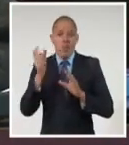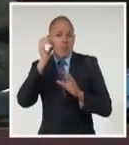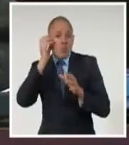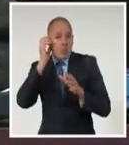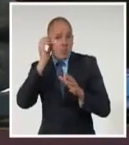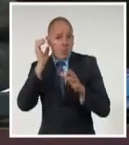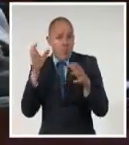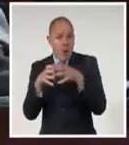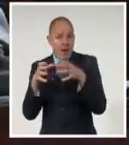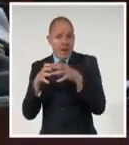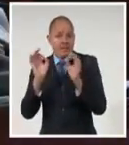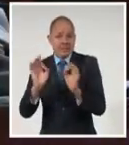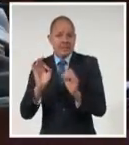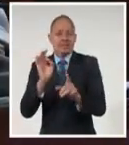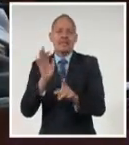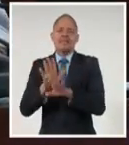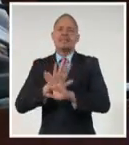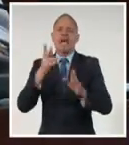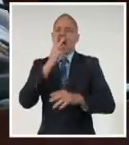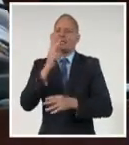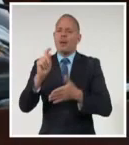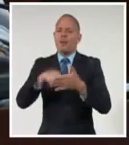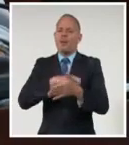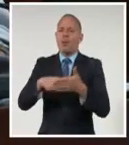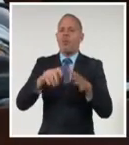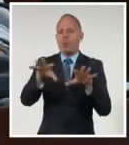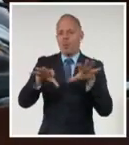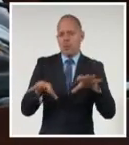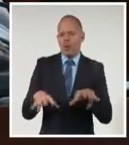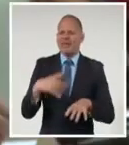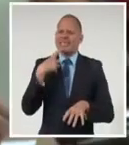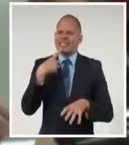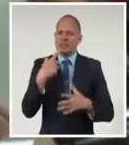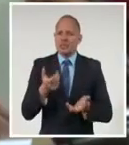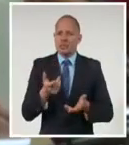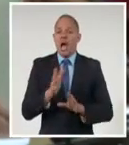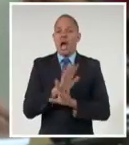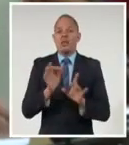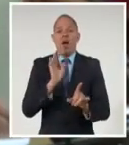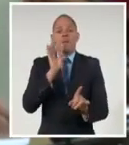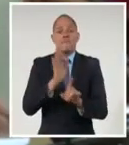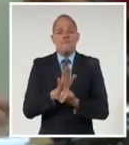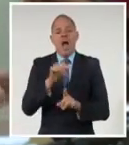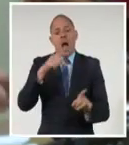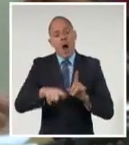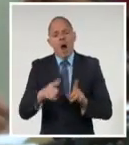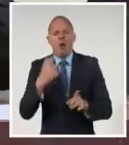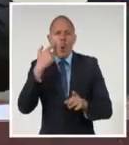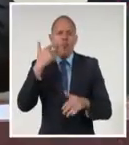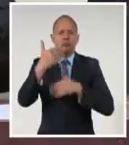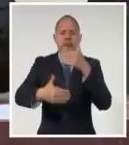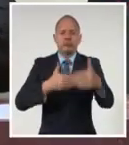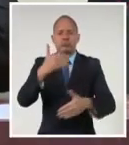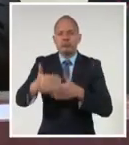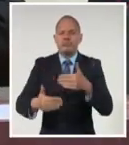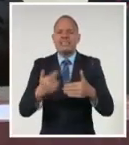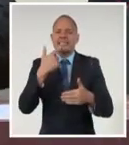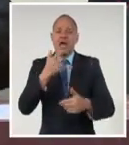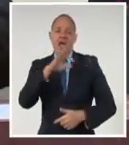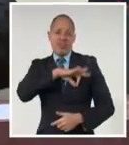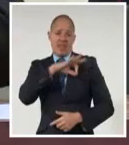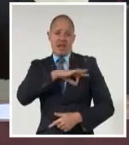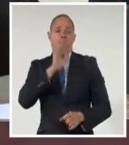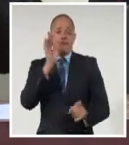de Atención a los Órganos Locales del Poder Popular, presentó un resumen preliminar del tercer proceso de rendición de cuenta del delegado a sus